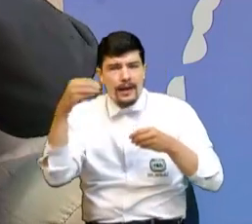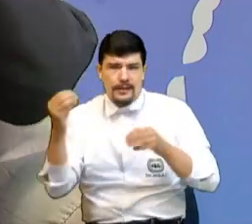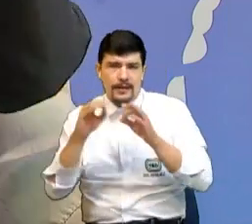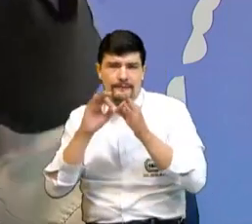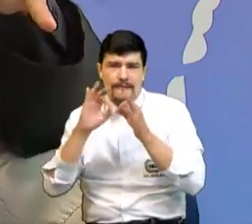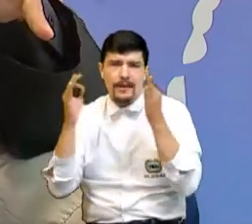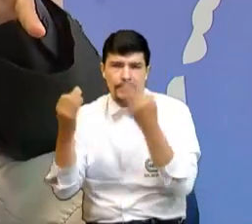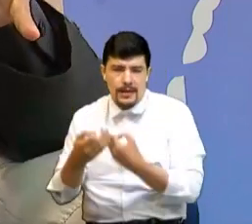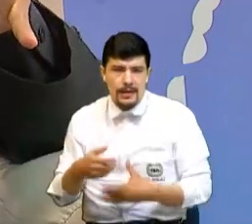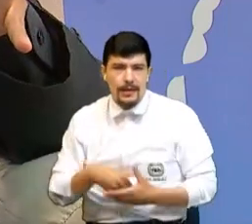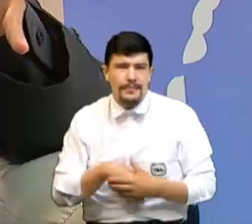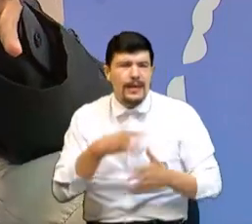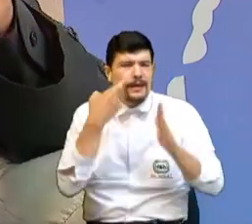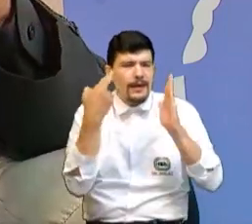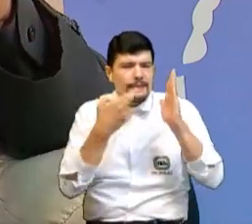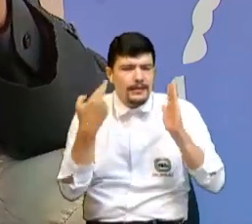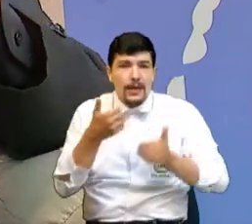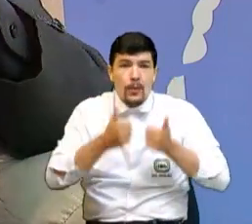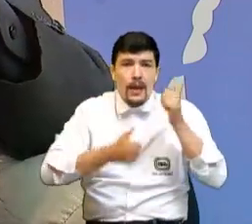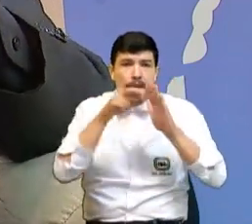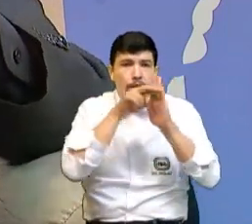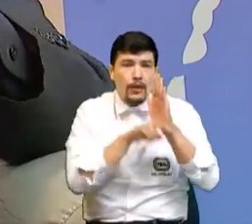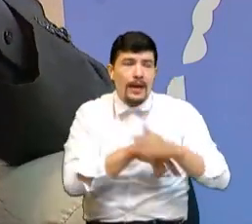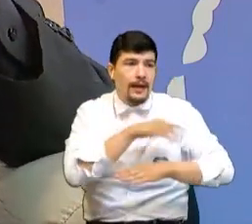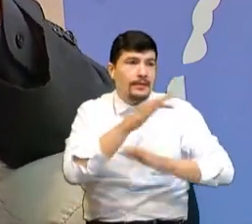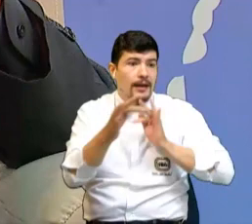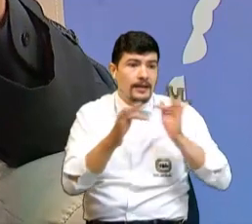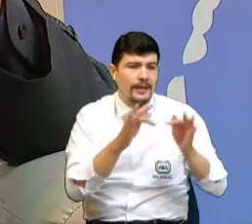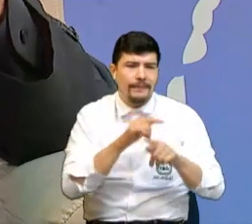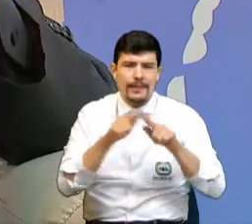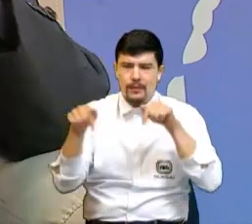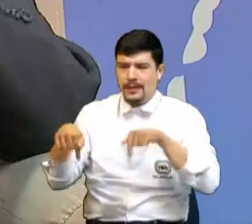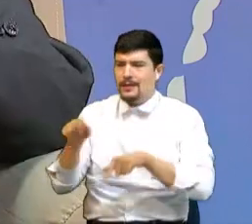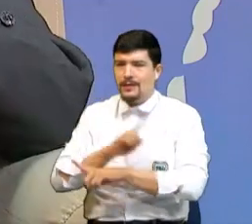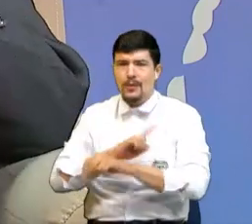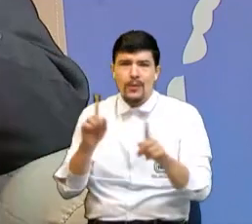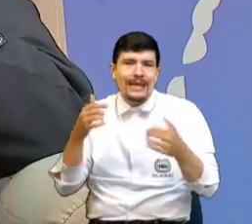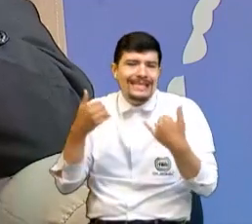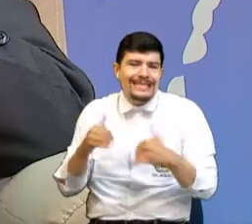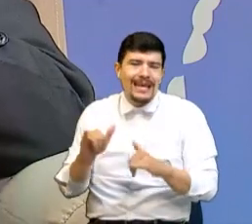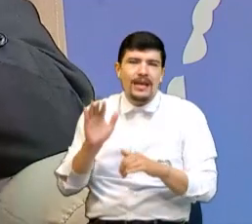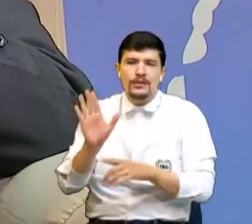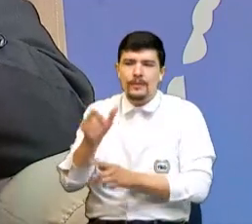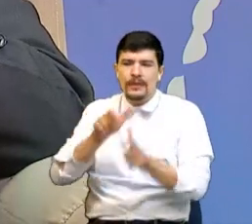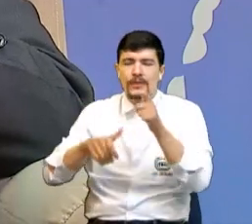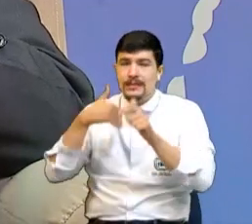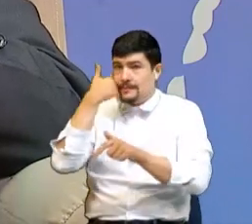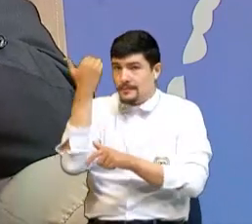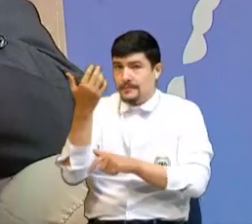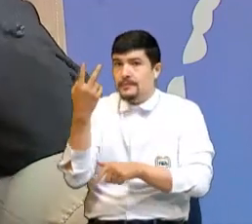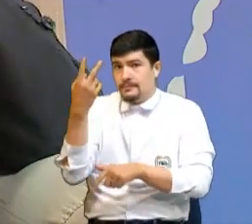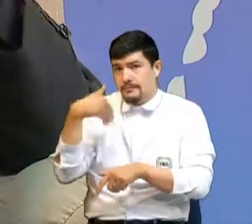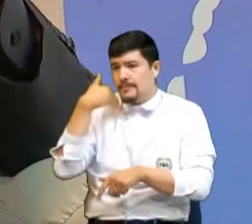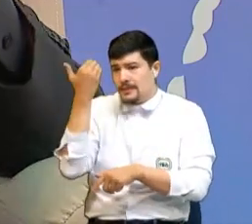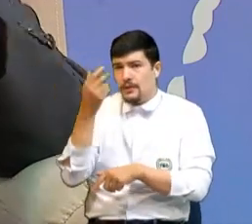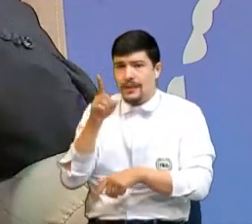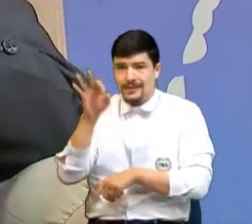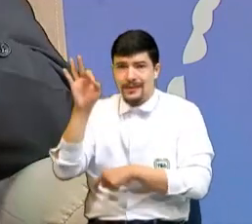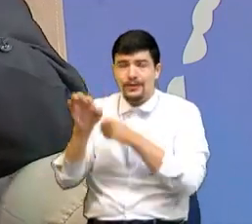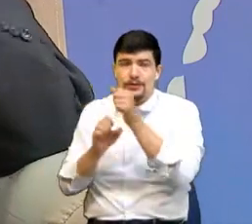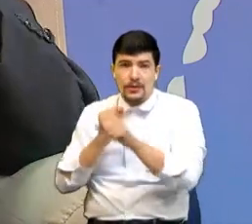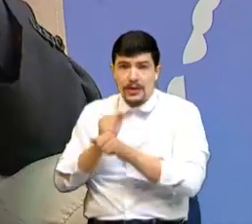mirar cualquier tipo de medidas terapéuticas. Aquí no. Aquí realmente ya son personas mayores de edad.